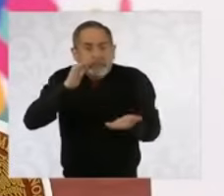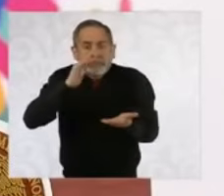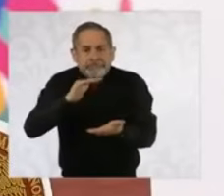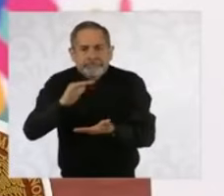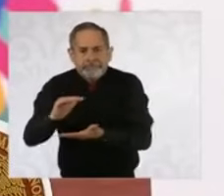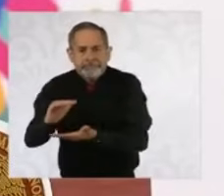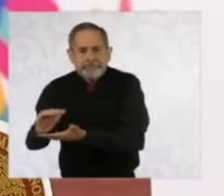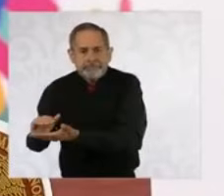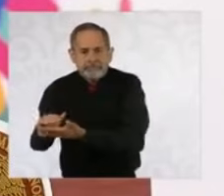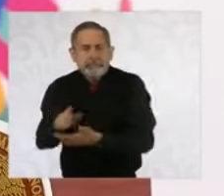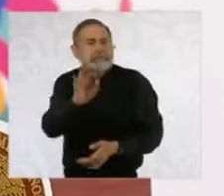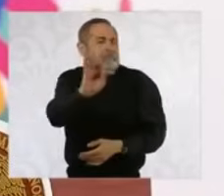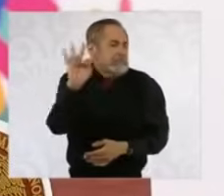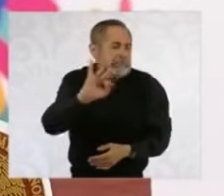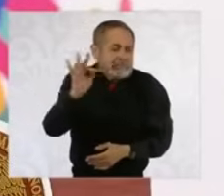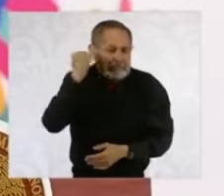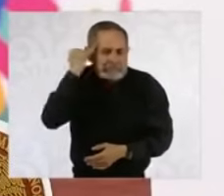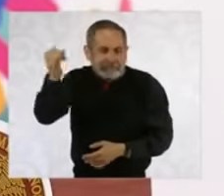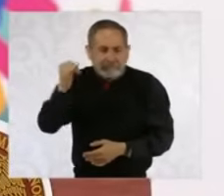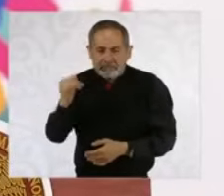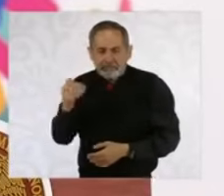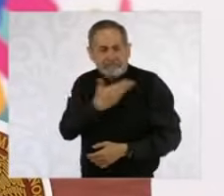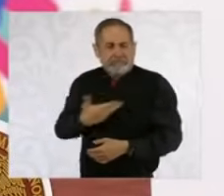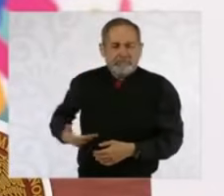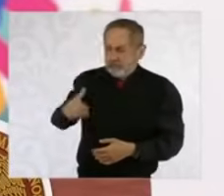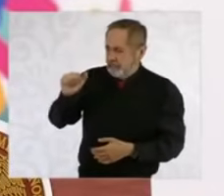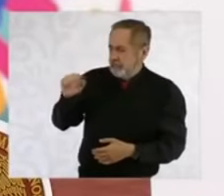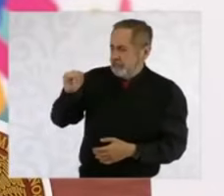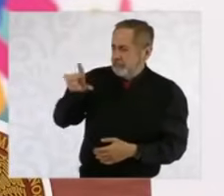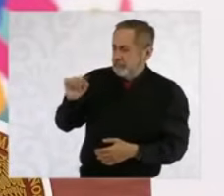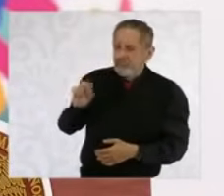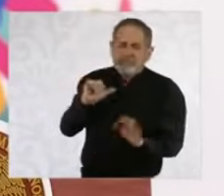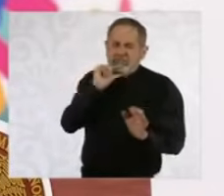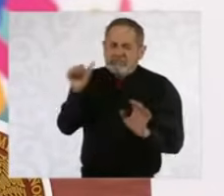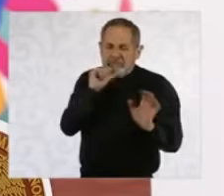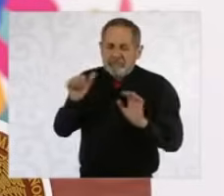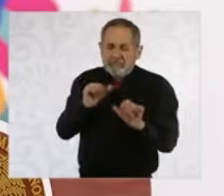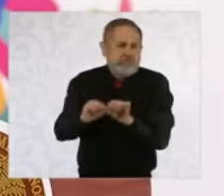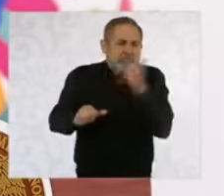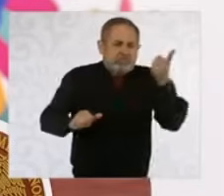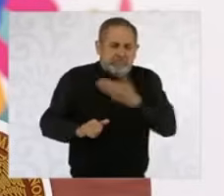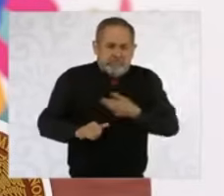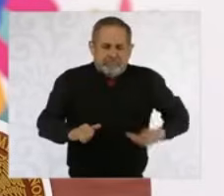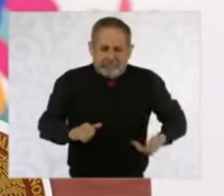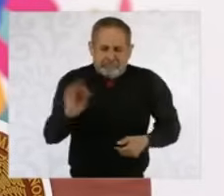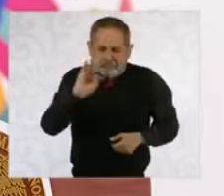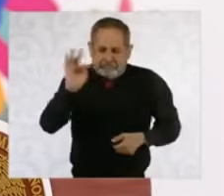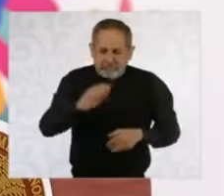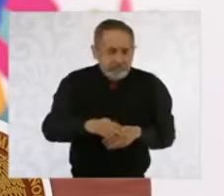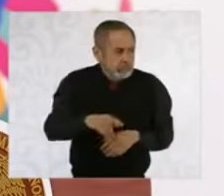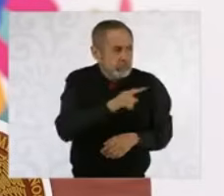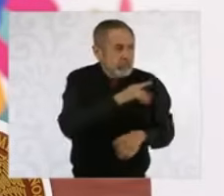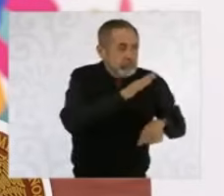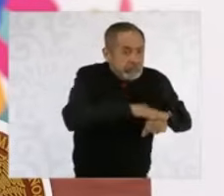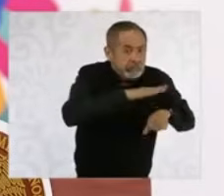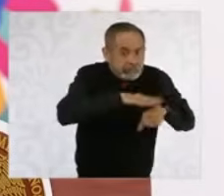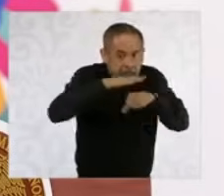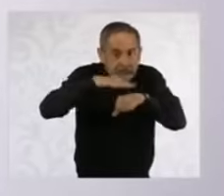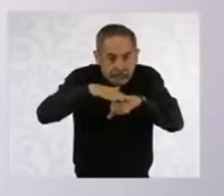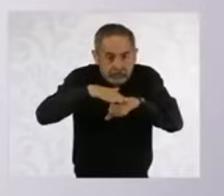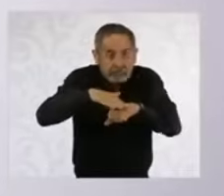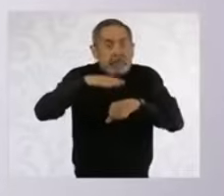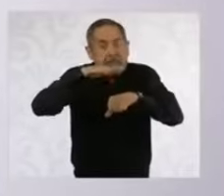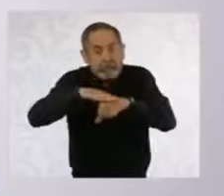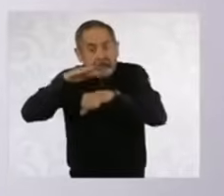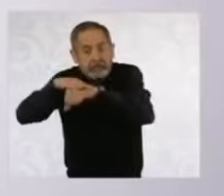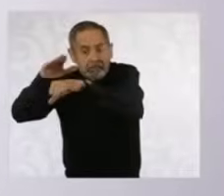Obrador. Hubiera seguido la tendencia a la alta, porque no había cambiado nada. Entre Calderón y el sexenio